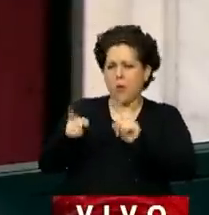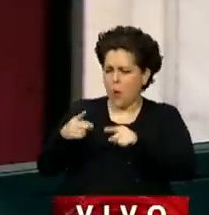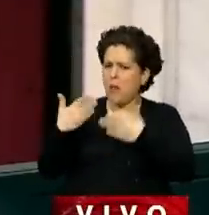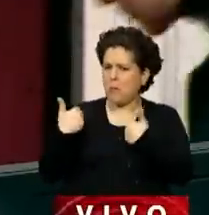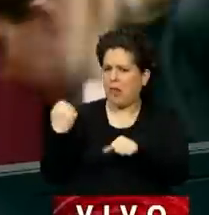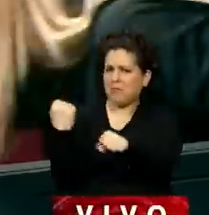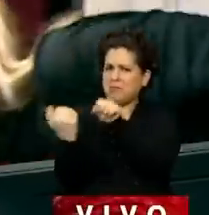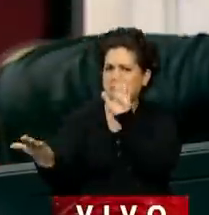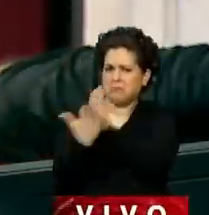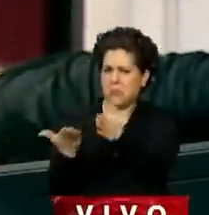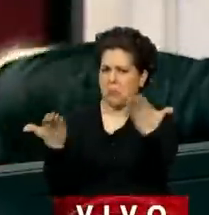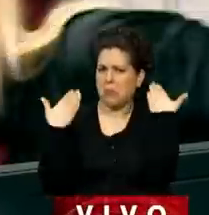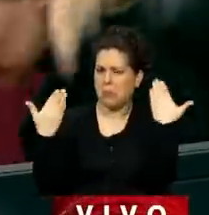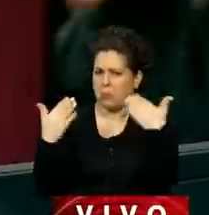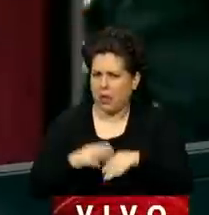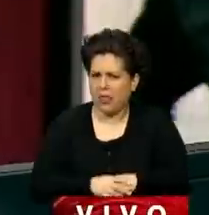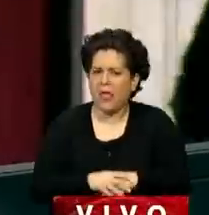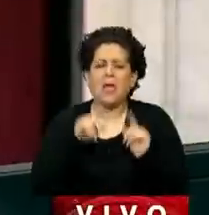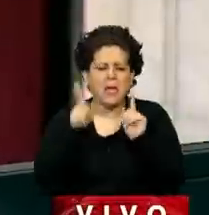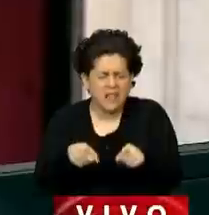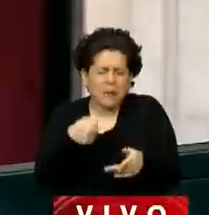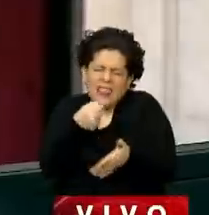es a intentar hasta el último instante,